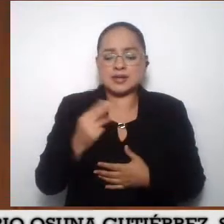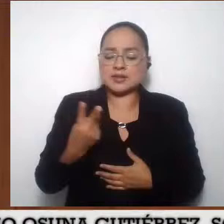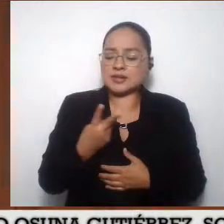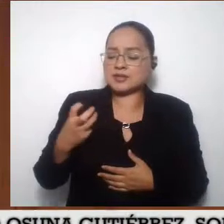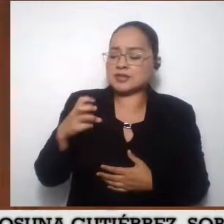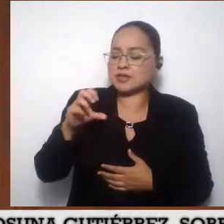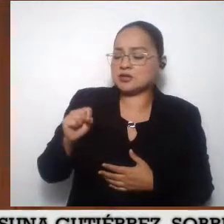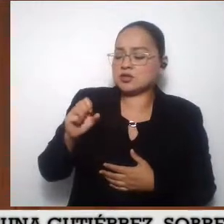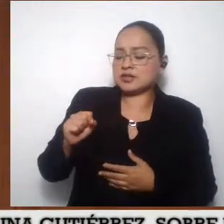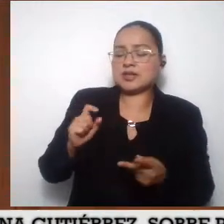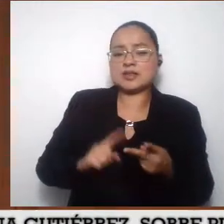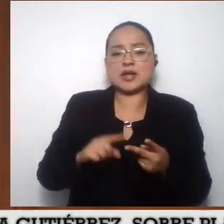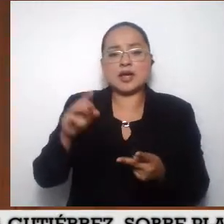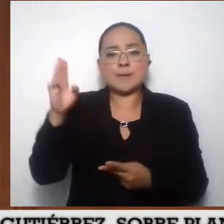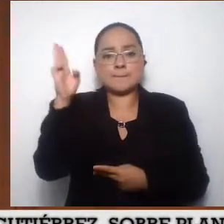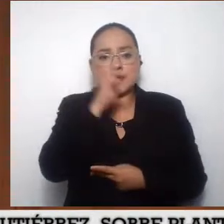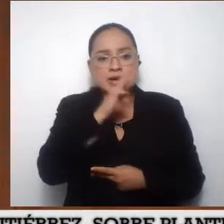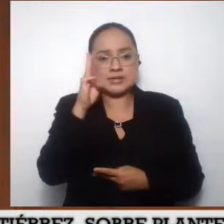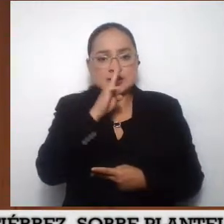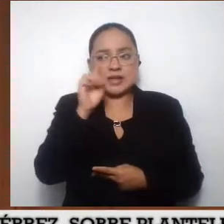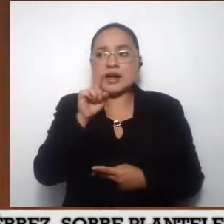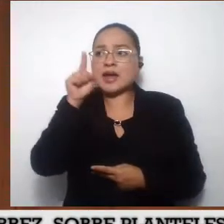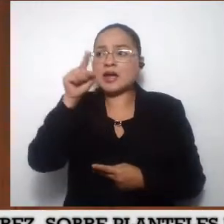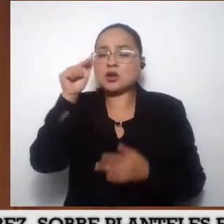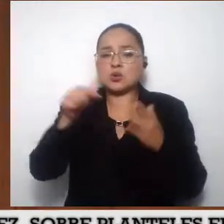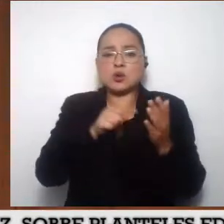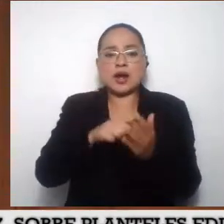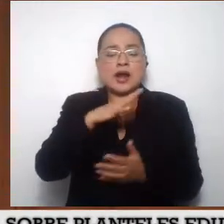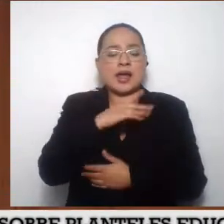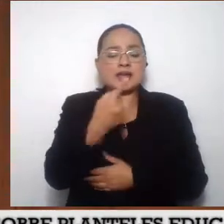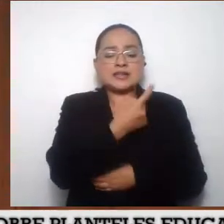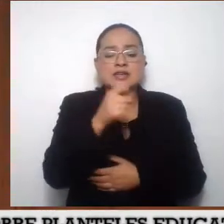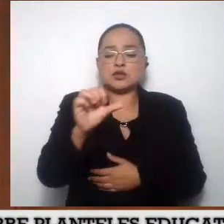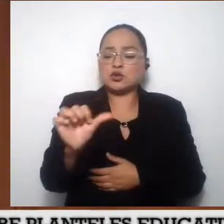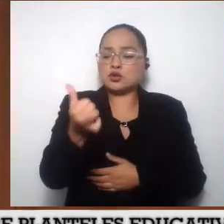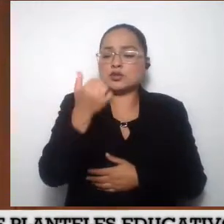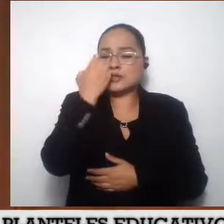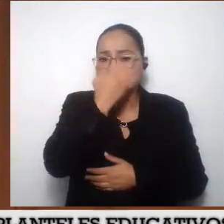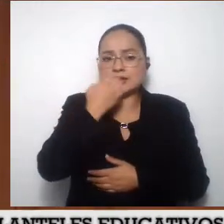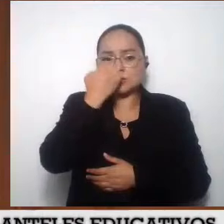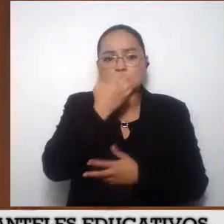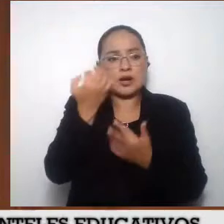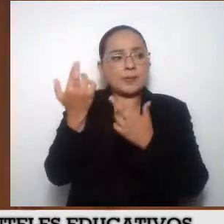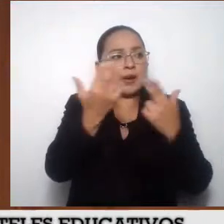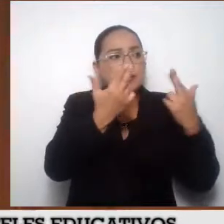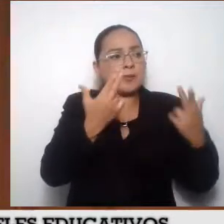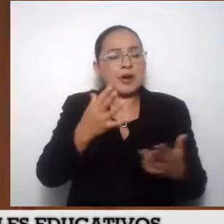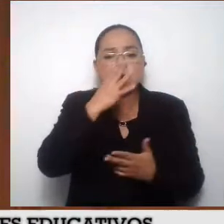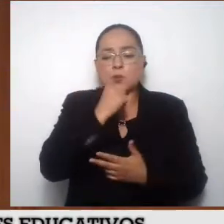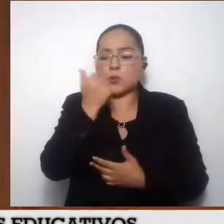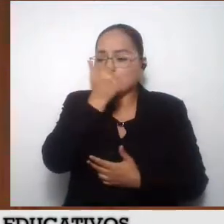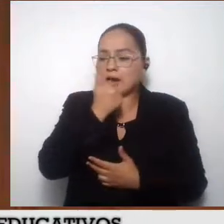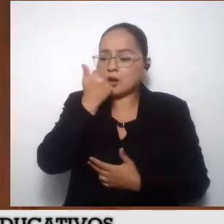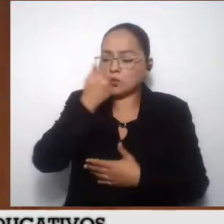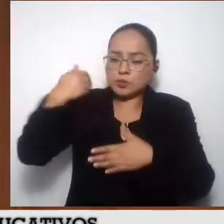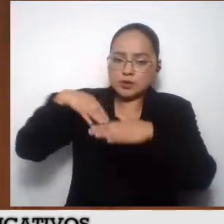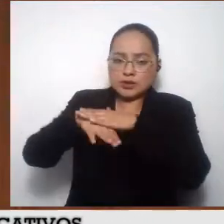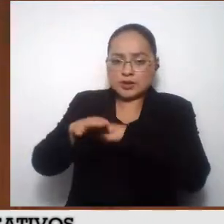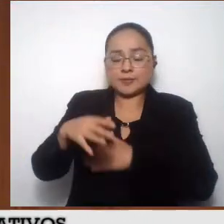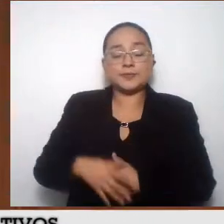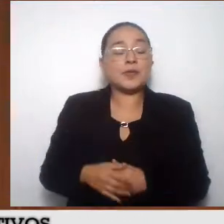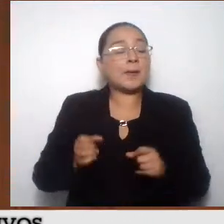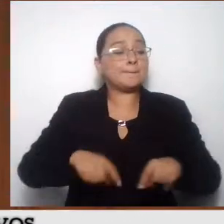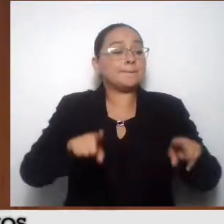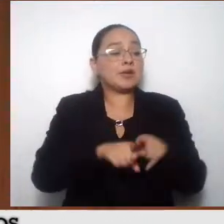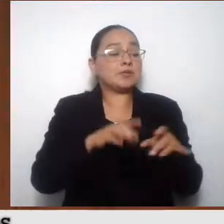Mazatlán, específicamente, son 111. El diagnóstico señala que en la